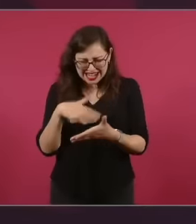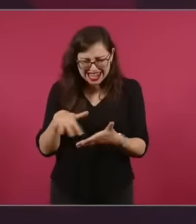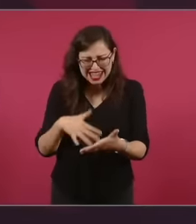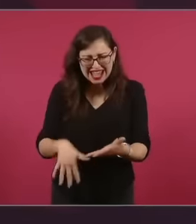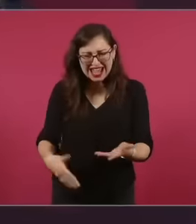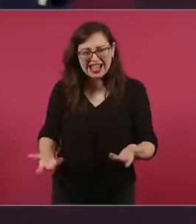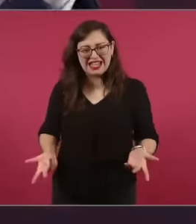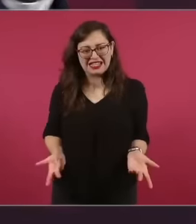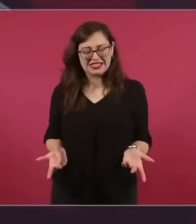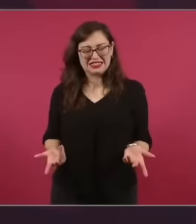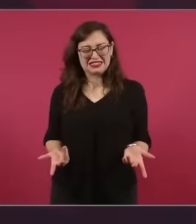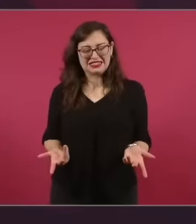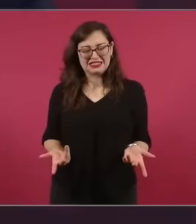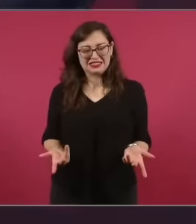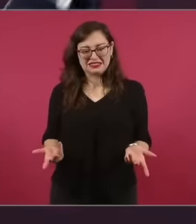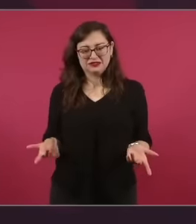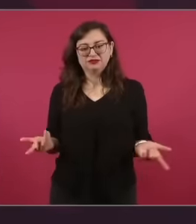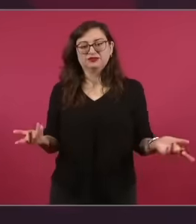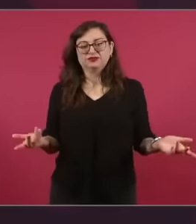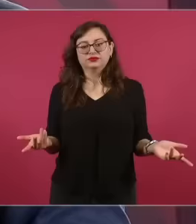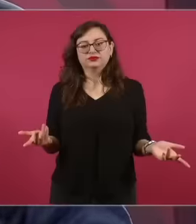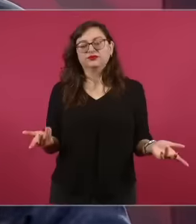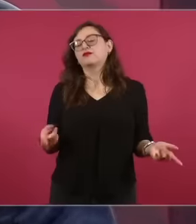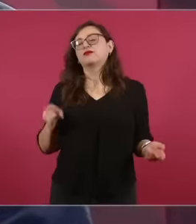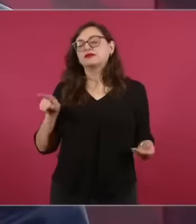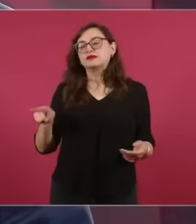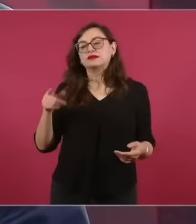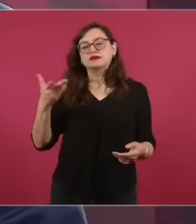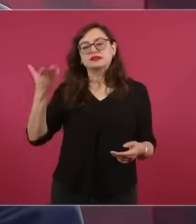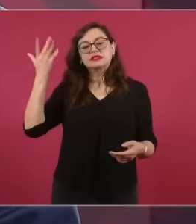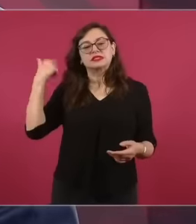cuando se peleaban de niños, porque él estuvo allá,